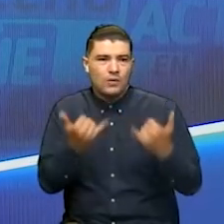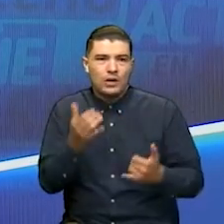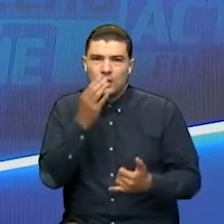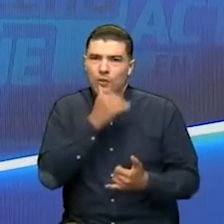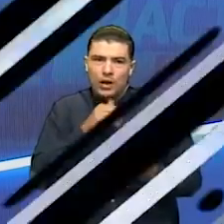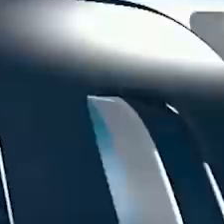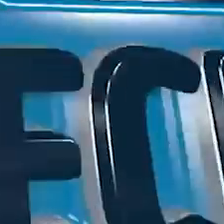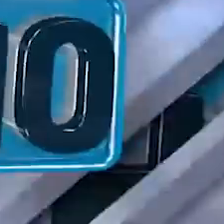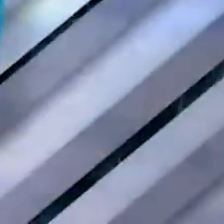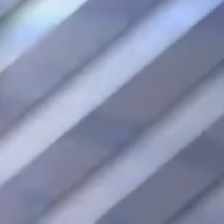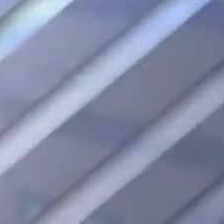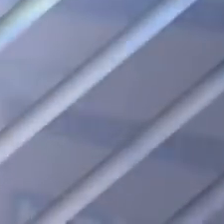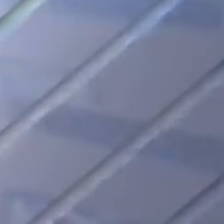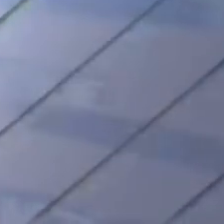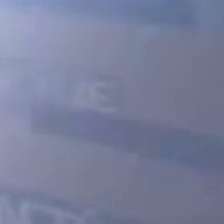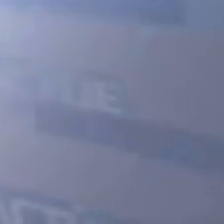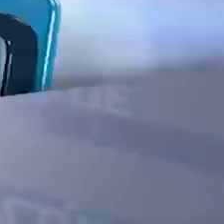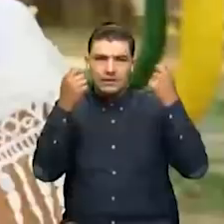su inmueble.